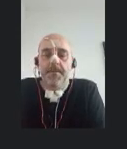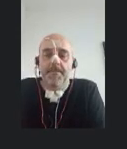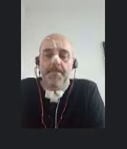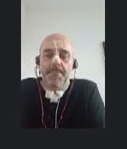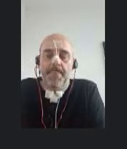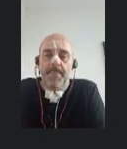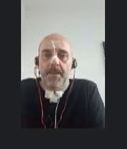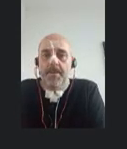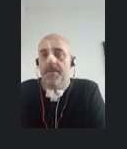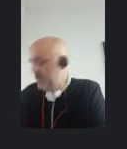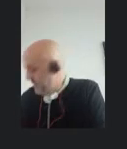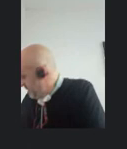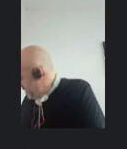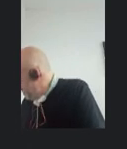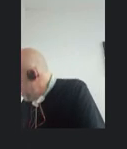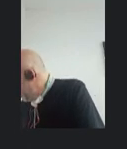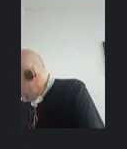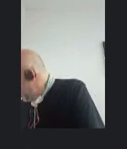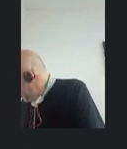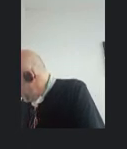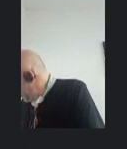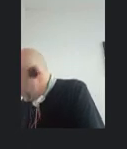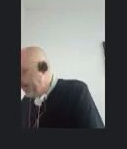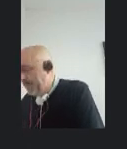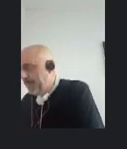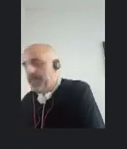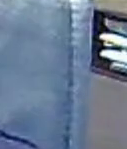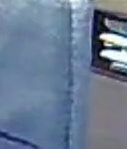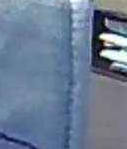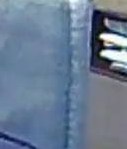me puse en un momento de introspección